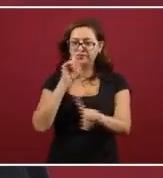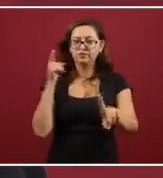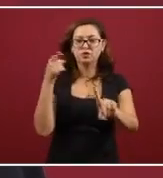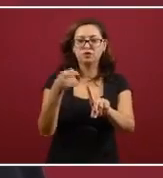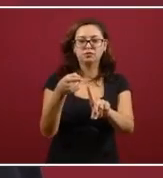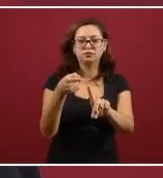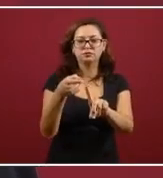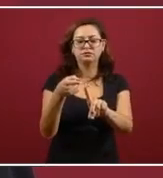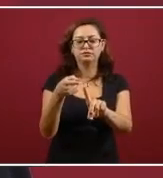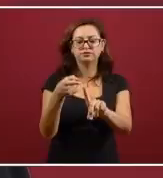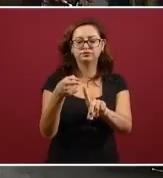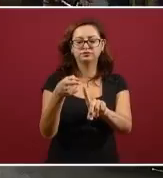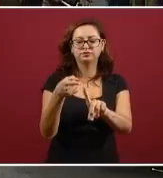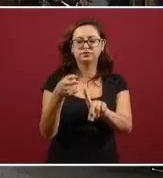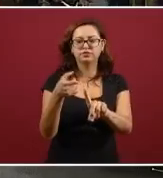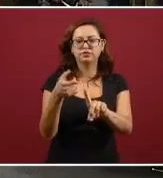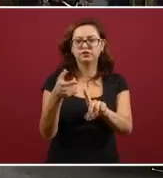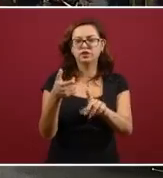no